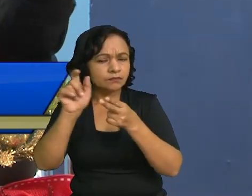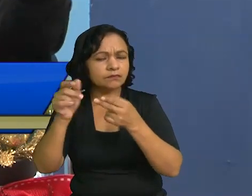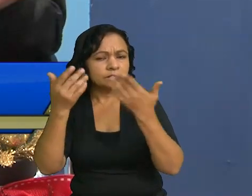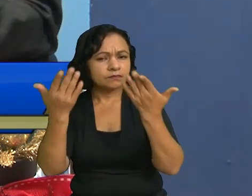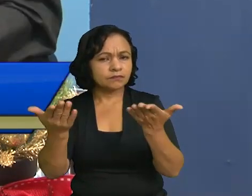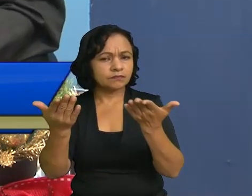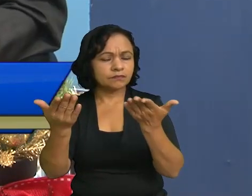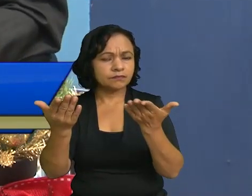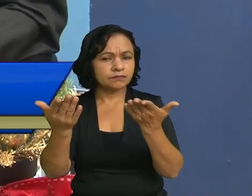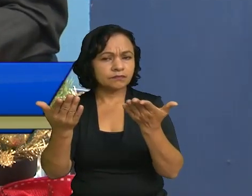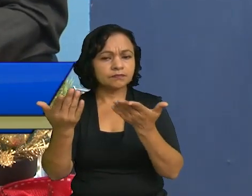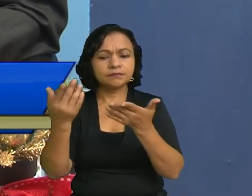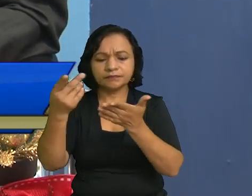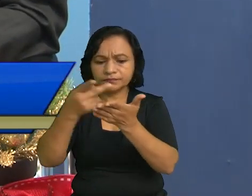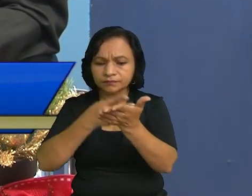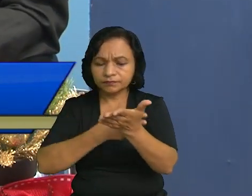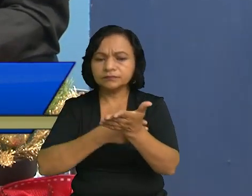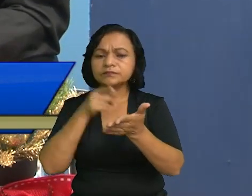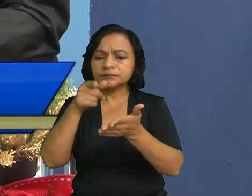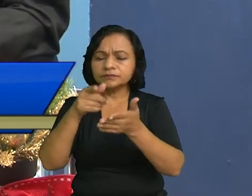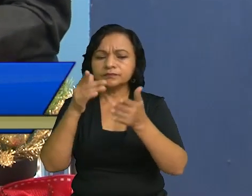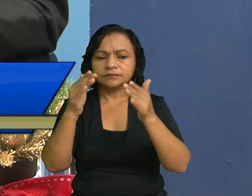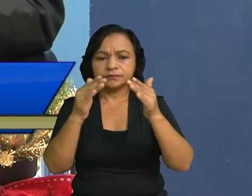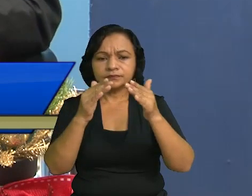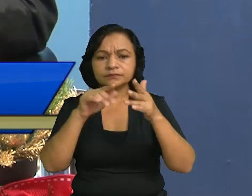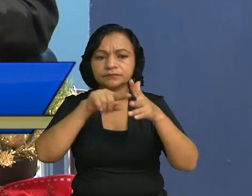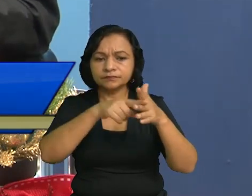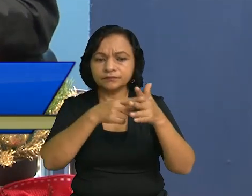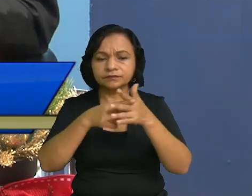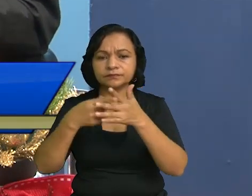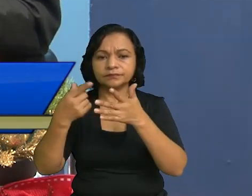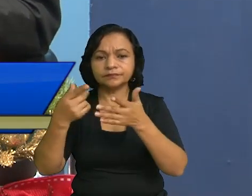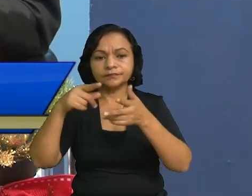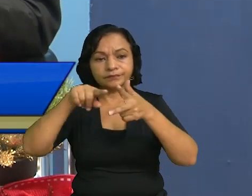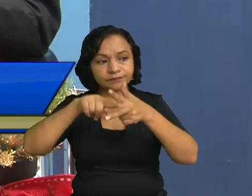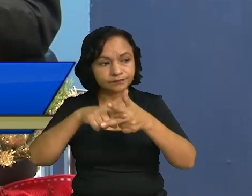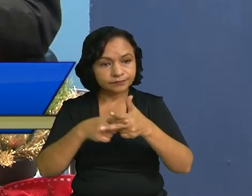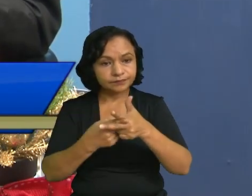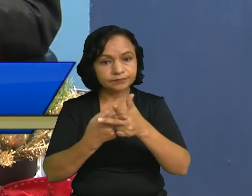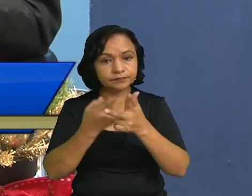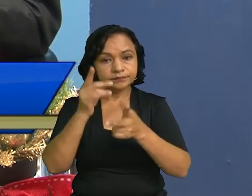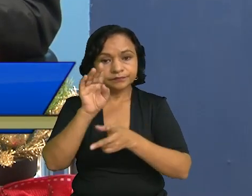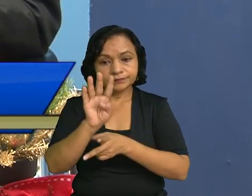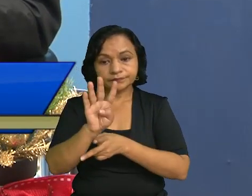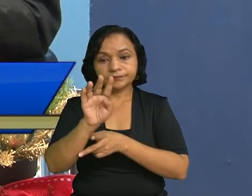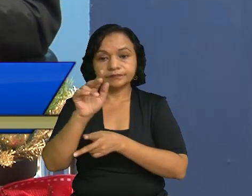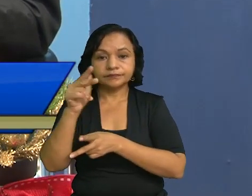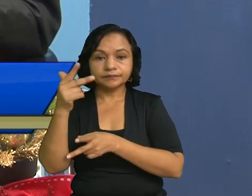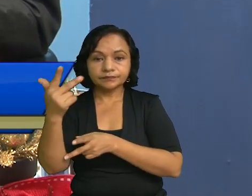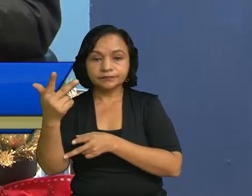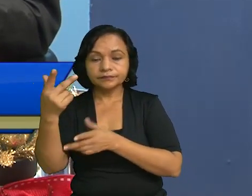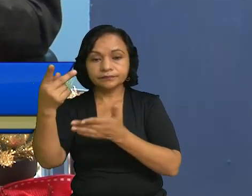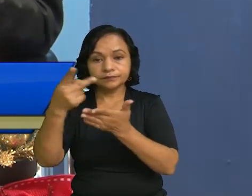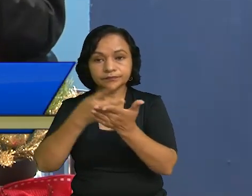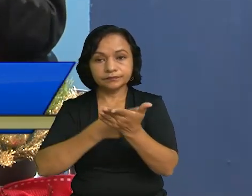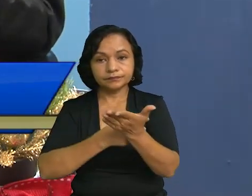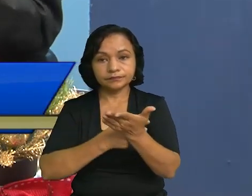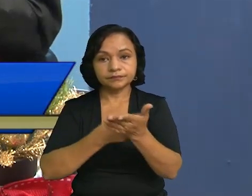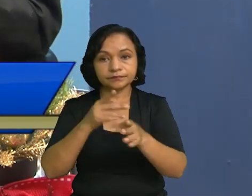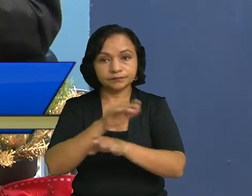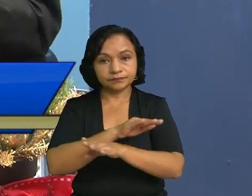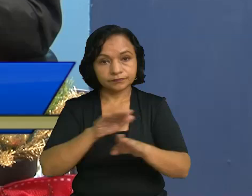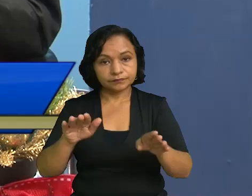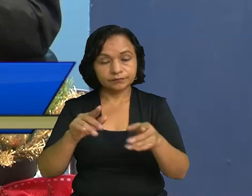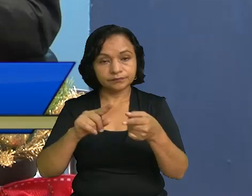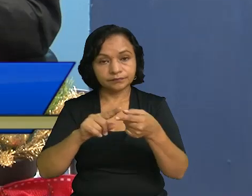los proyectos van e inician como te digo con la ejecución de estos 48 proyectos para estar terminados